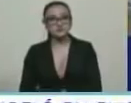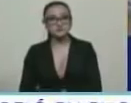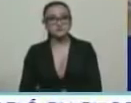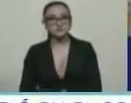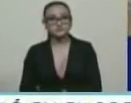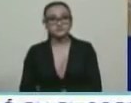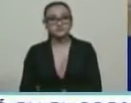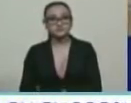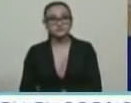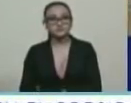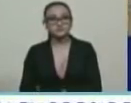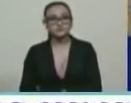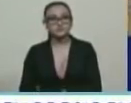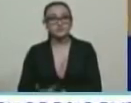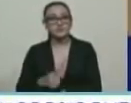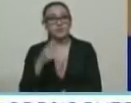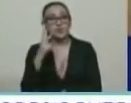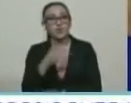más que